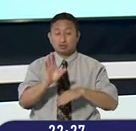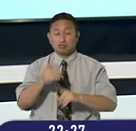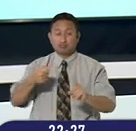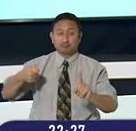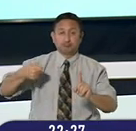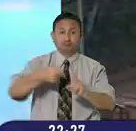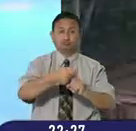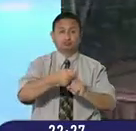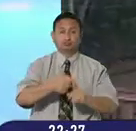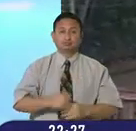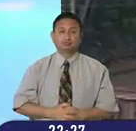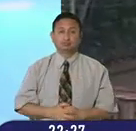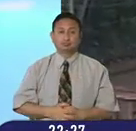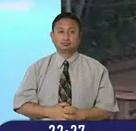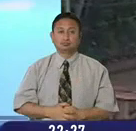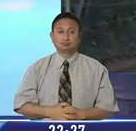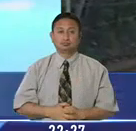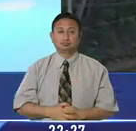asesinato.